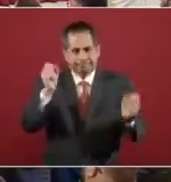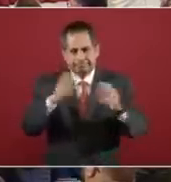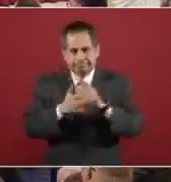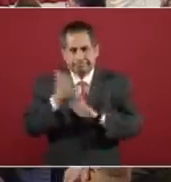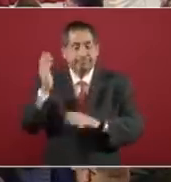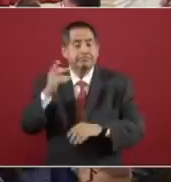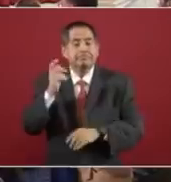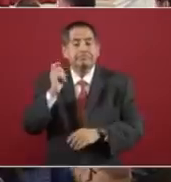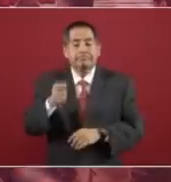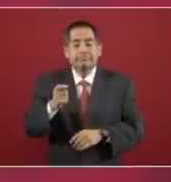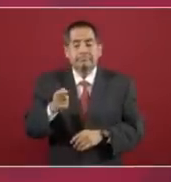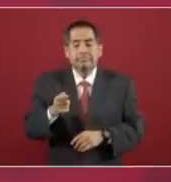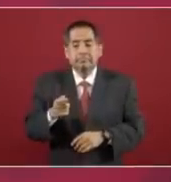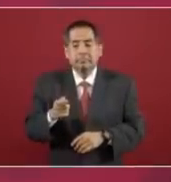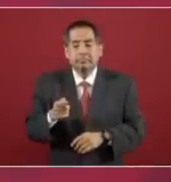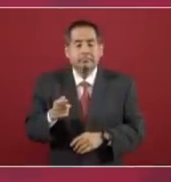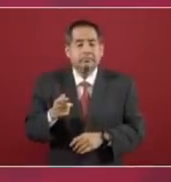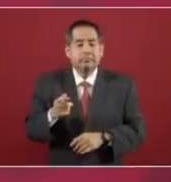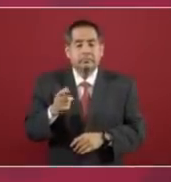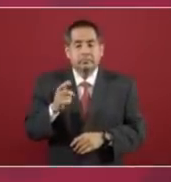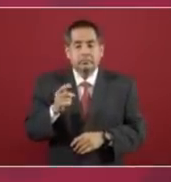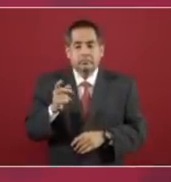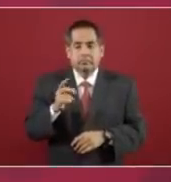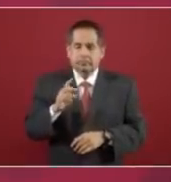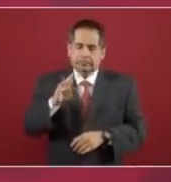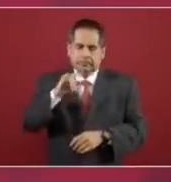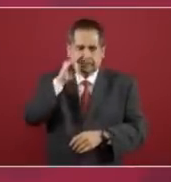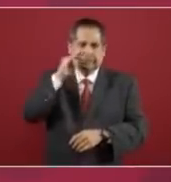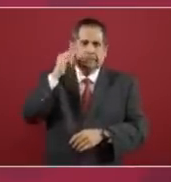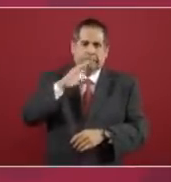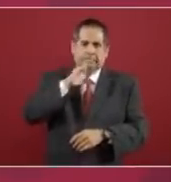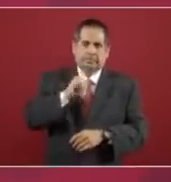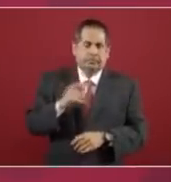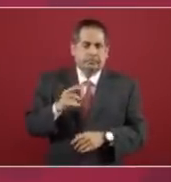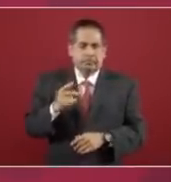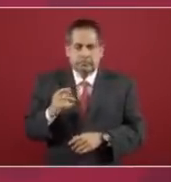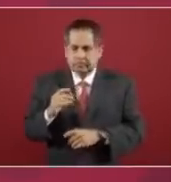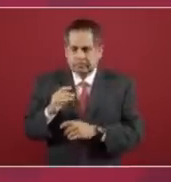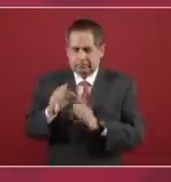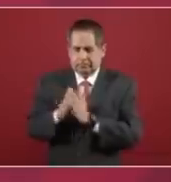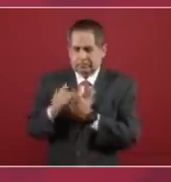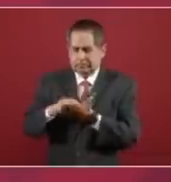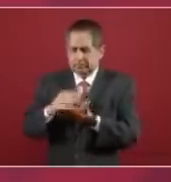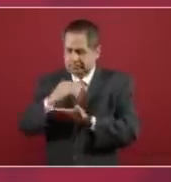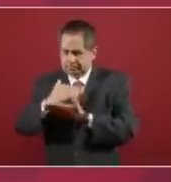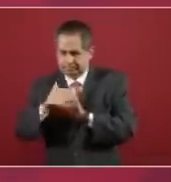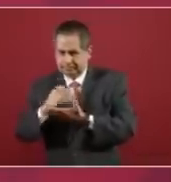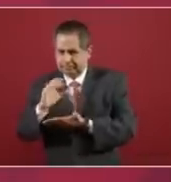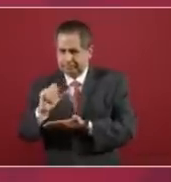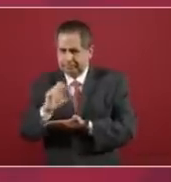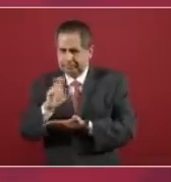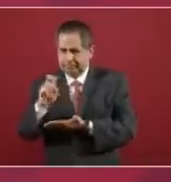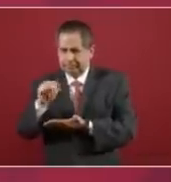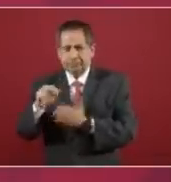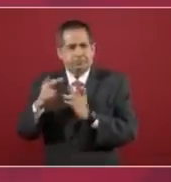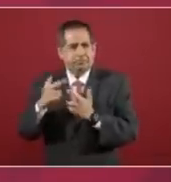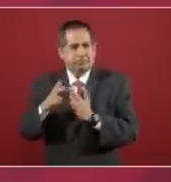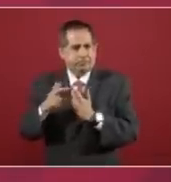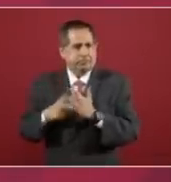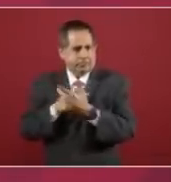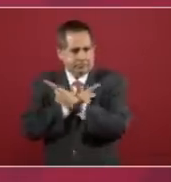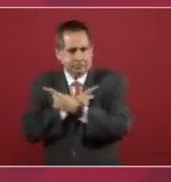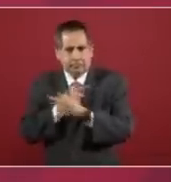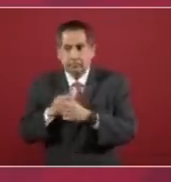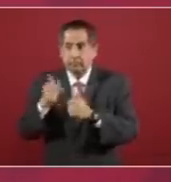este es el mal gusto no dice carreño en el manual este llegar tarde